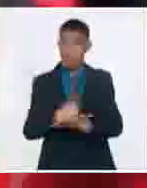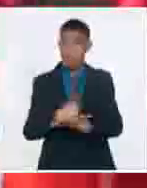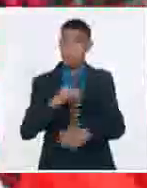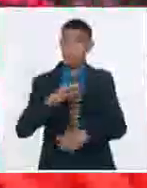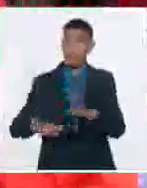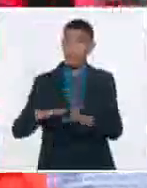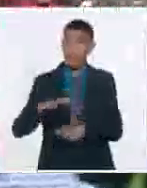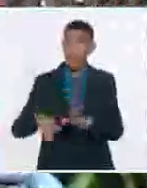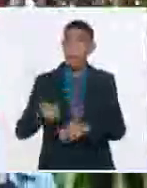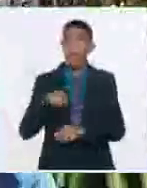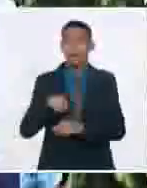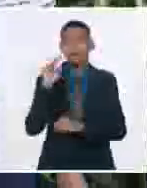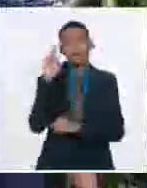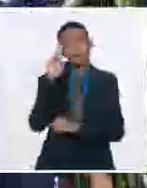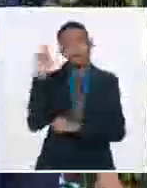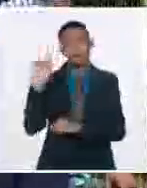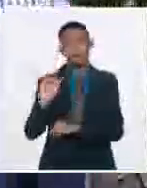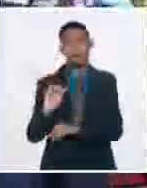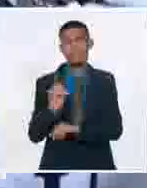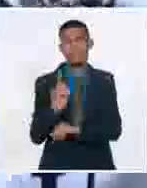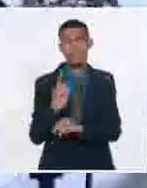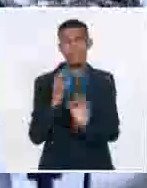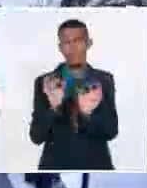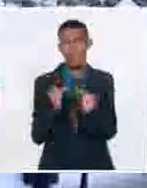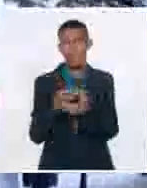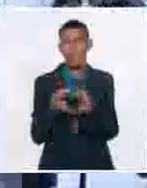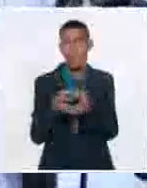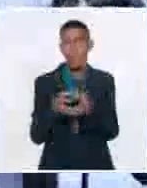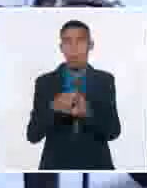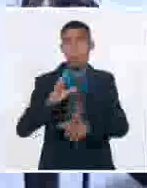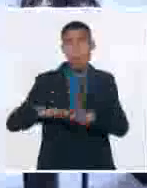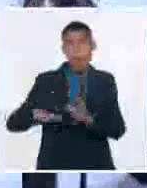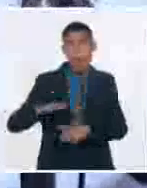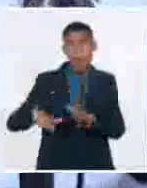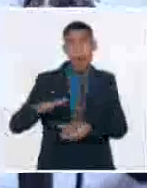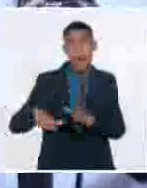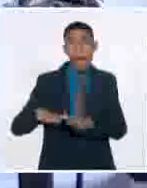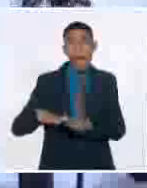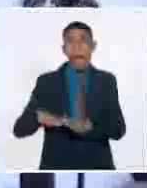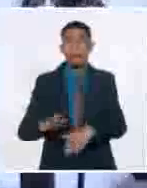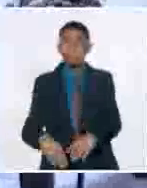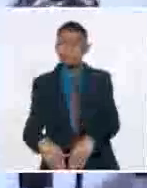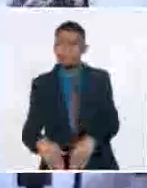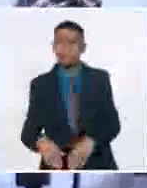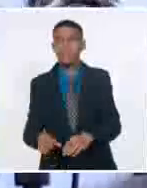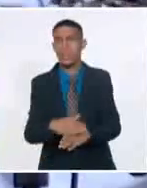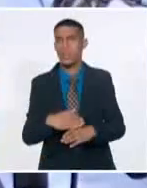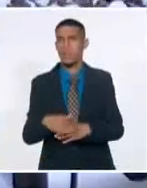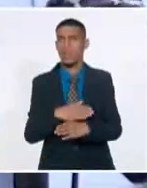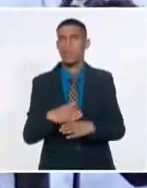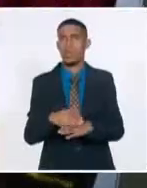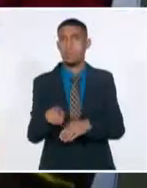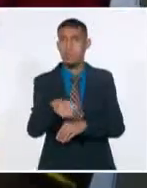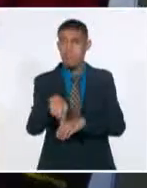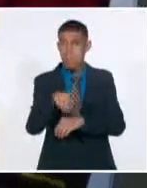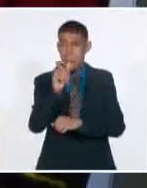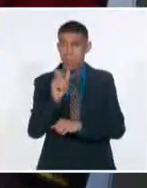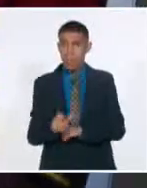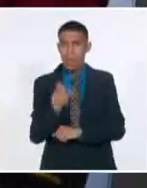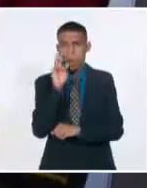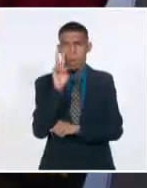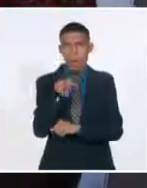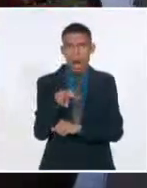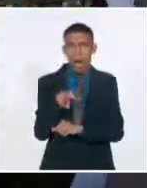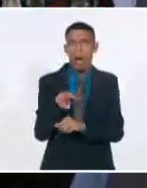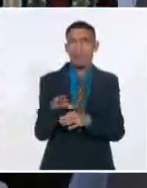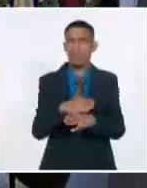se rememoró el estilo único de Tata Guinness de tocar la tumbadora y el bongó, mientras los presentes disfrutaron de la presentación